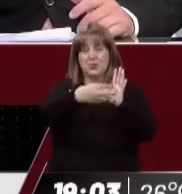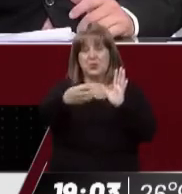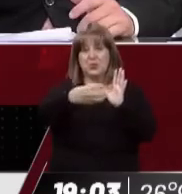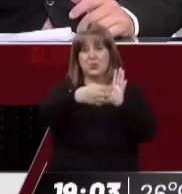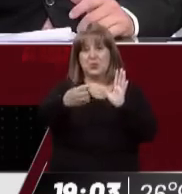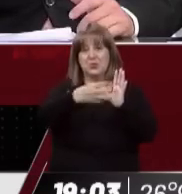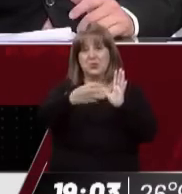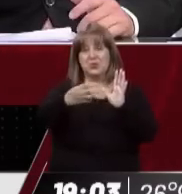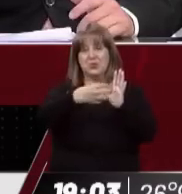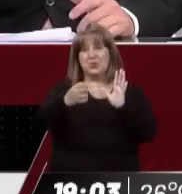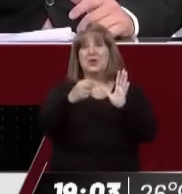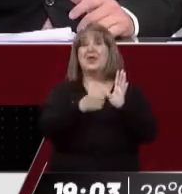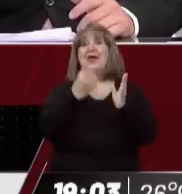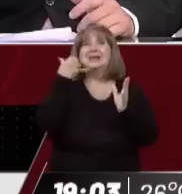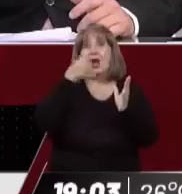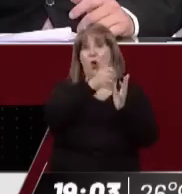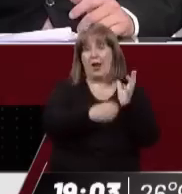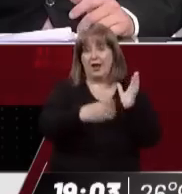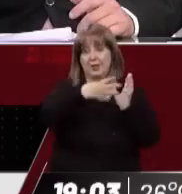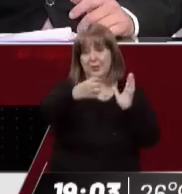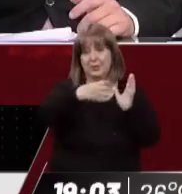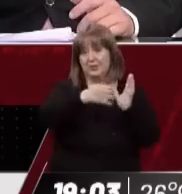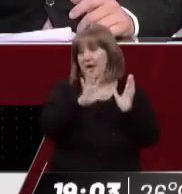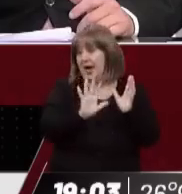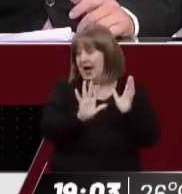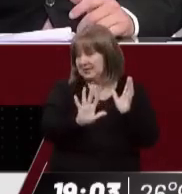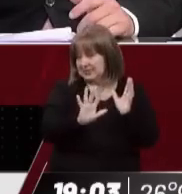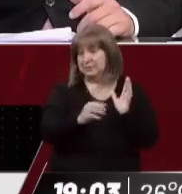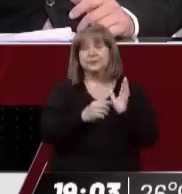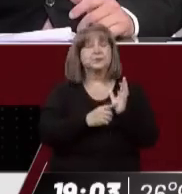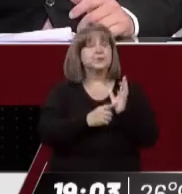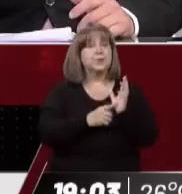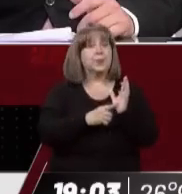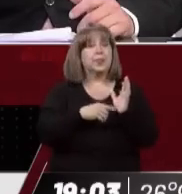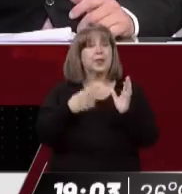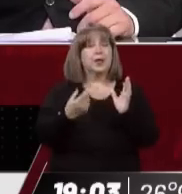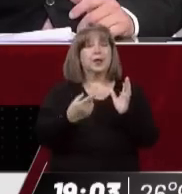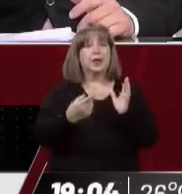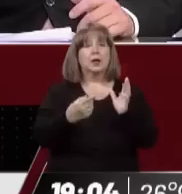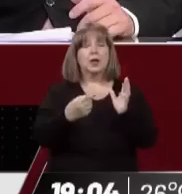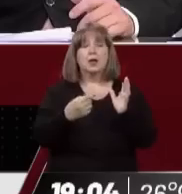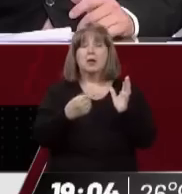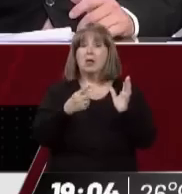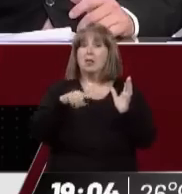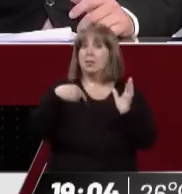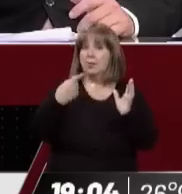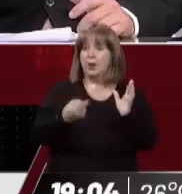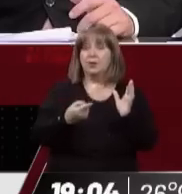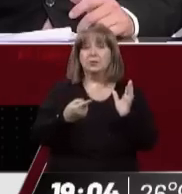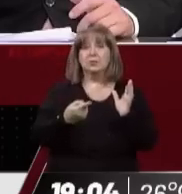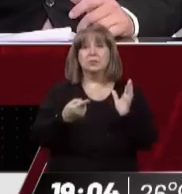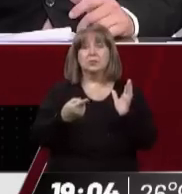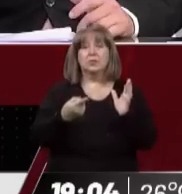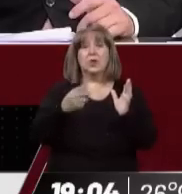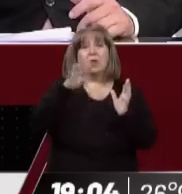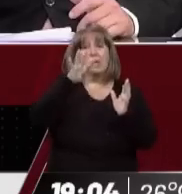destinado a extraer información forense que es para este tipo de casos no de los dispositivos bueno allí se